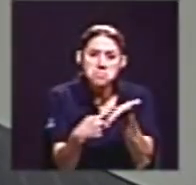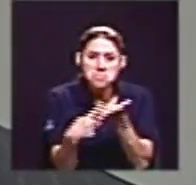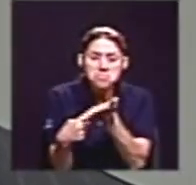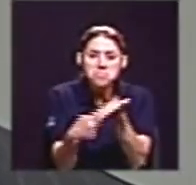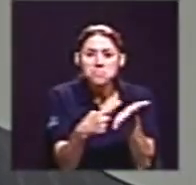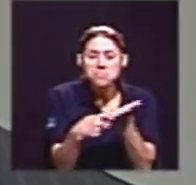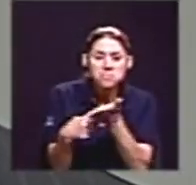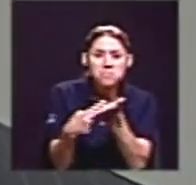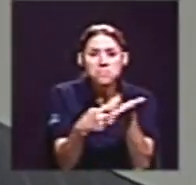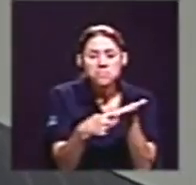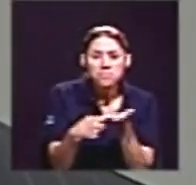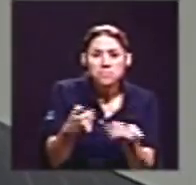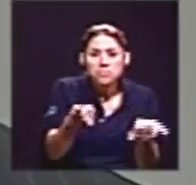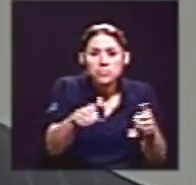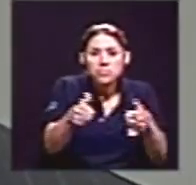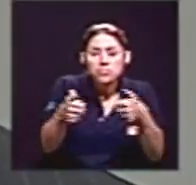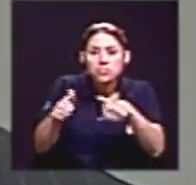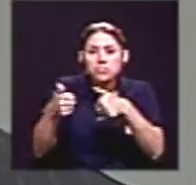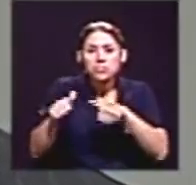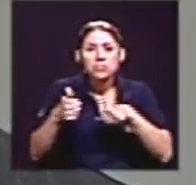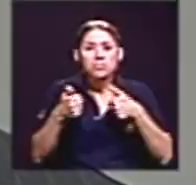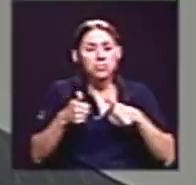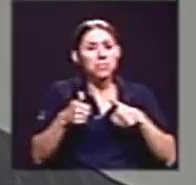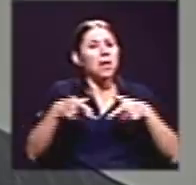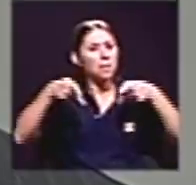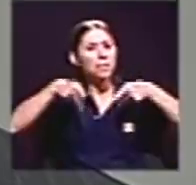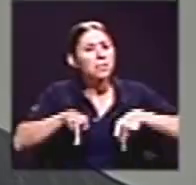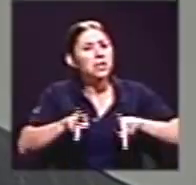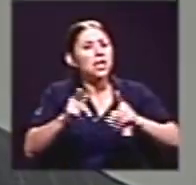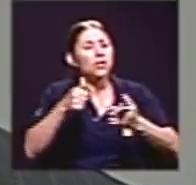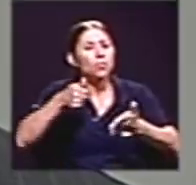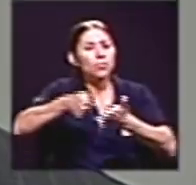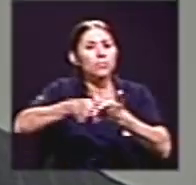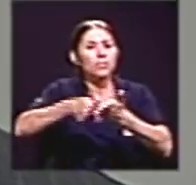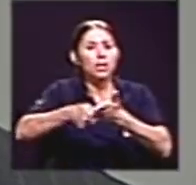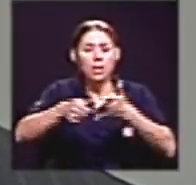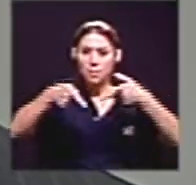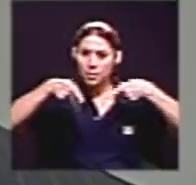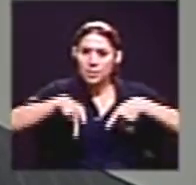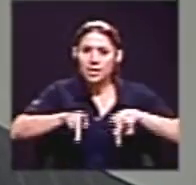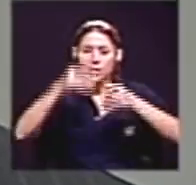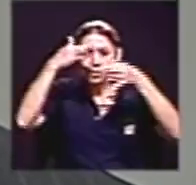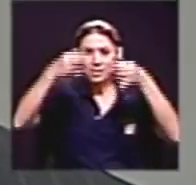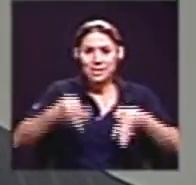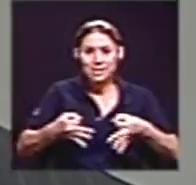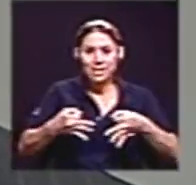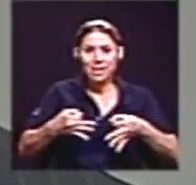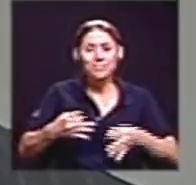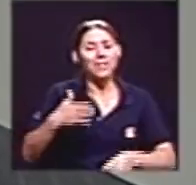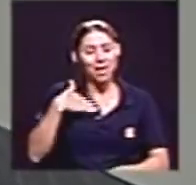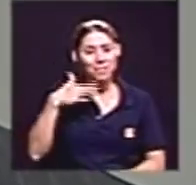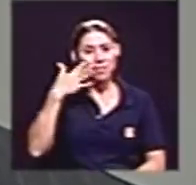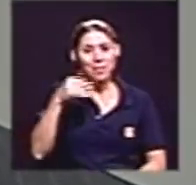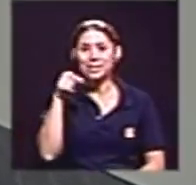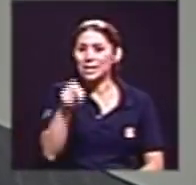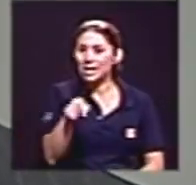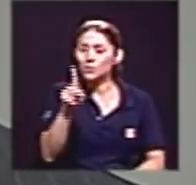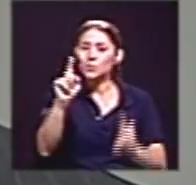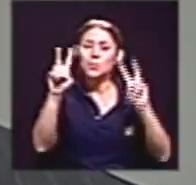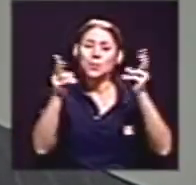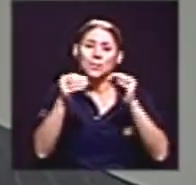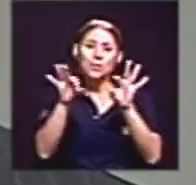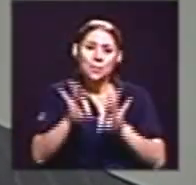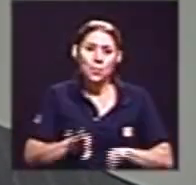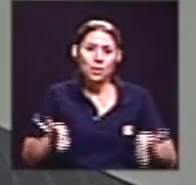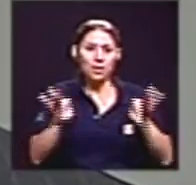discute acaloradamente, permitiendo que se tomen votaciones y permitiendo que se decida. Y ese a mí me parece que es un elemento muy importante, es decir, el